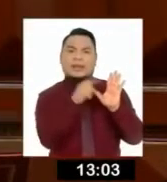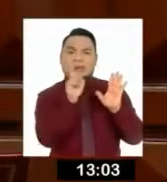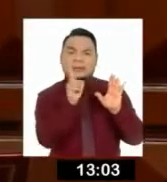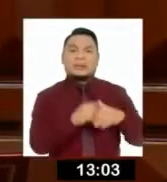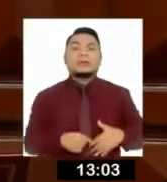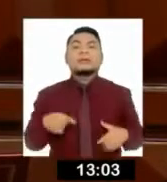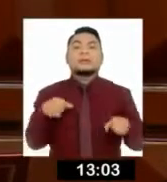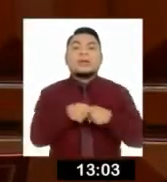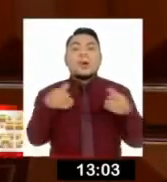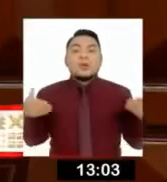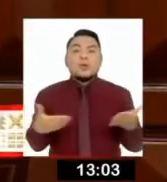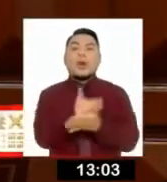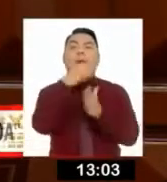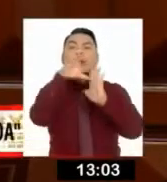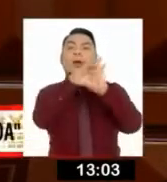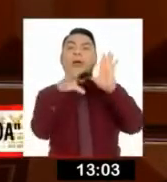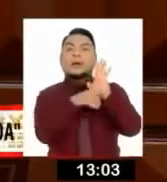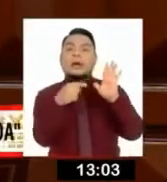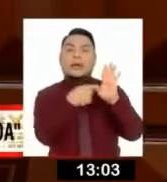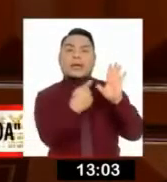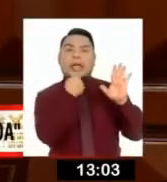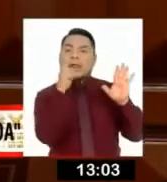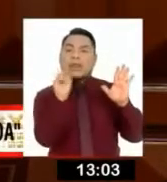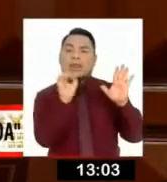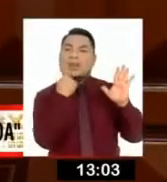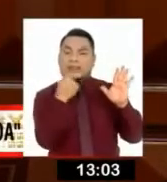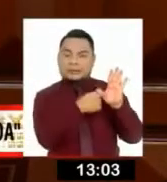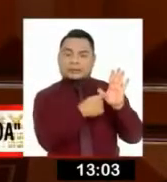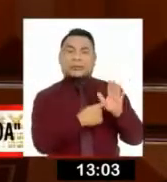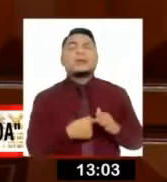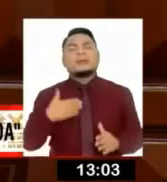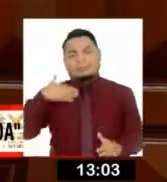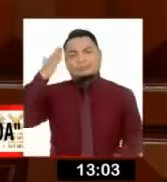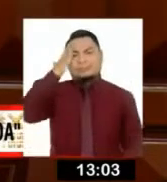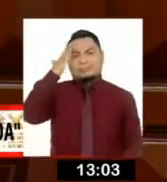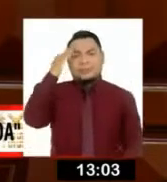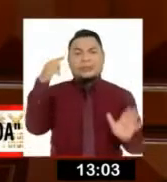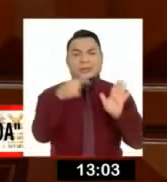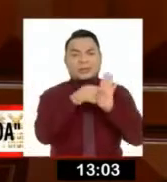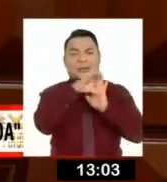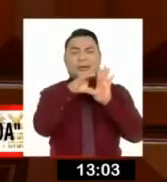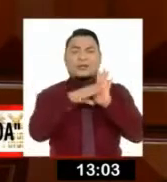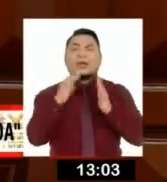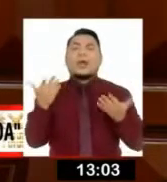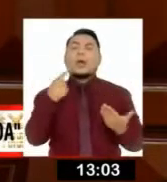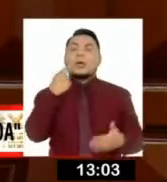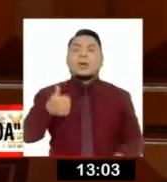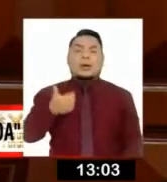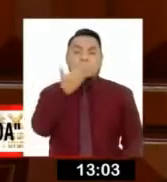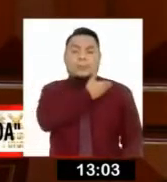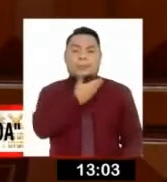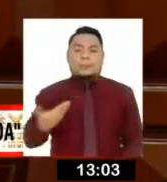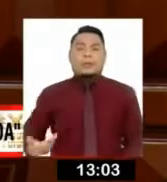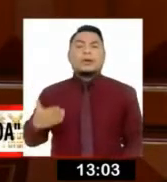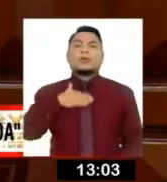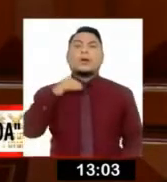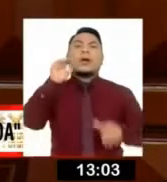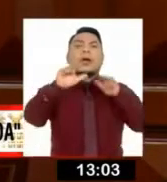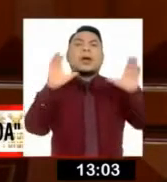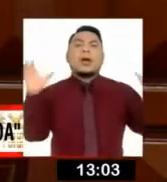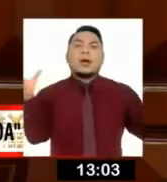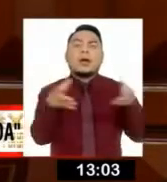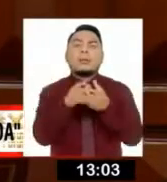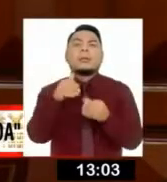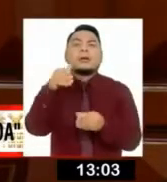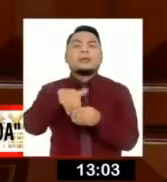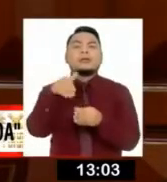elaboración de una nueva Constitución. Tampoco contempla la atribución del presidente de la República para convocar a un